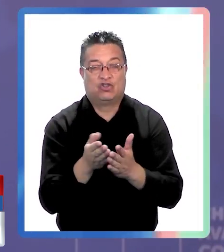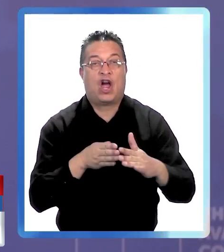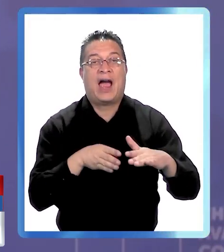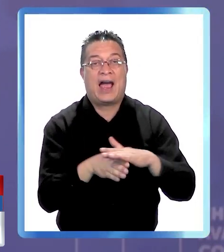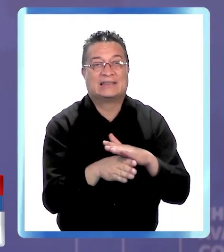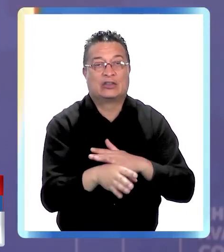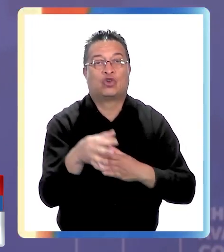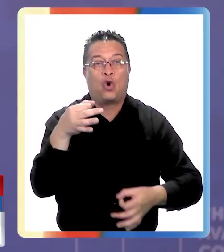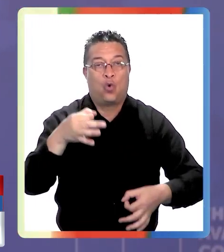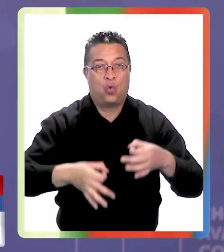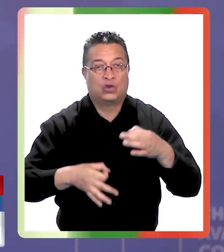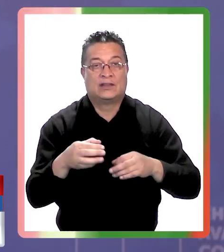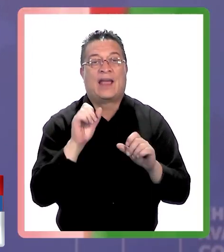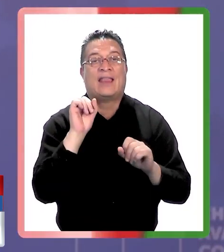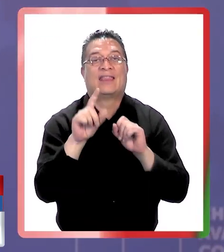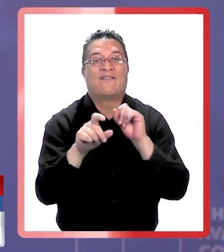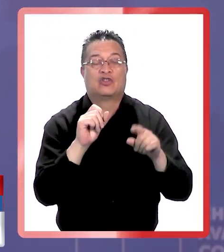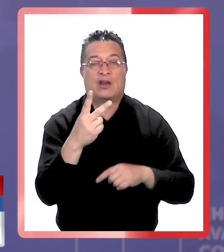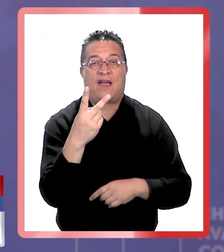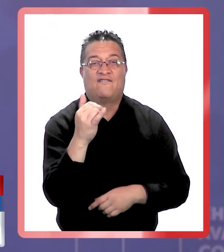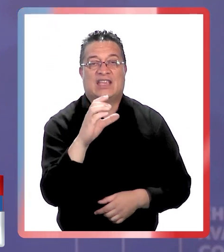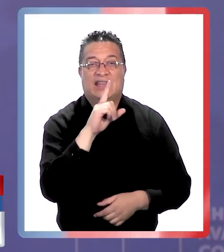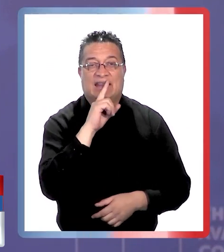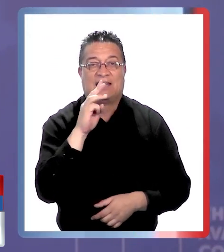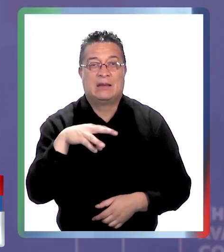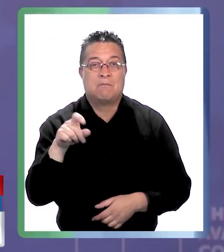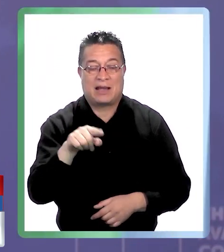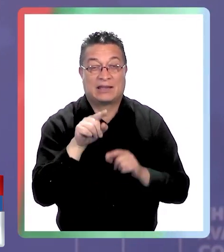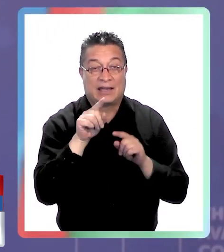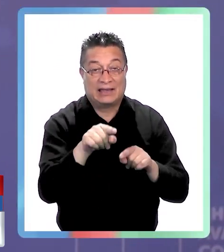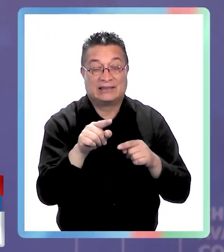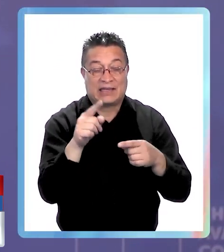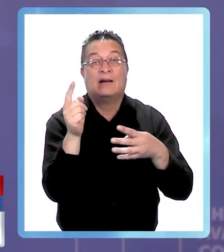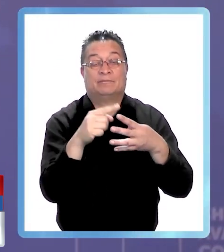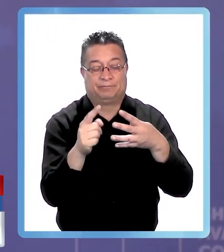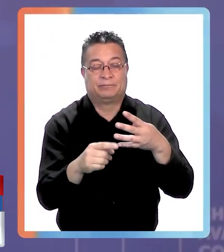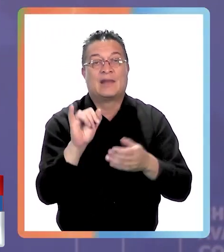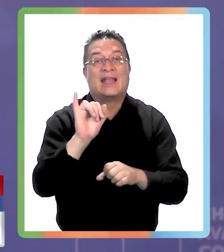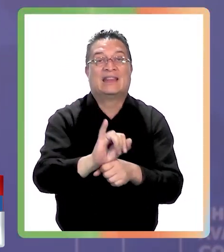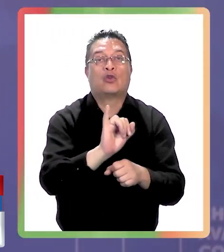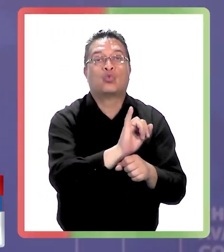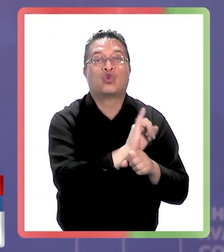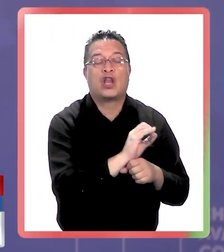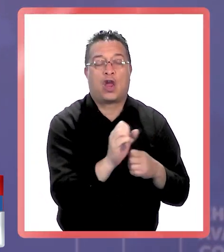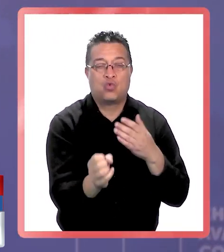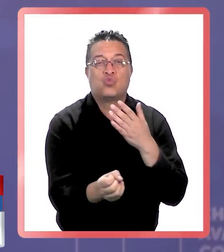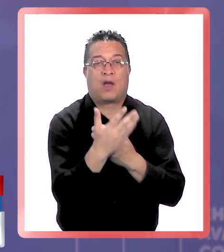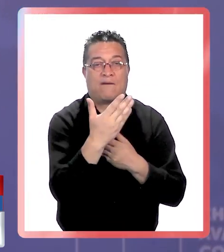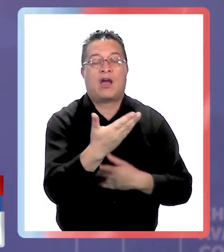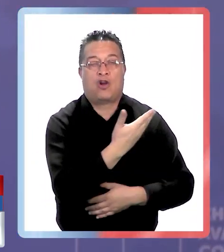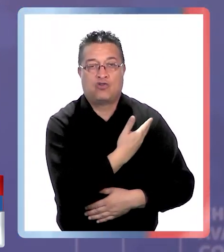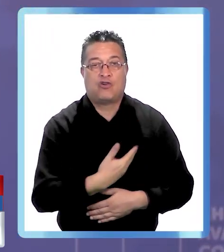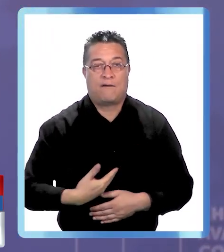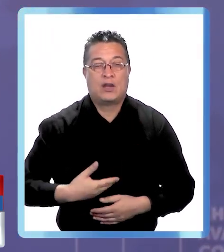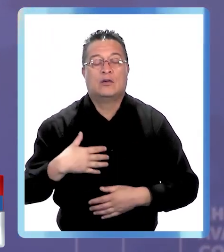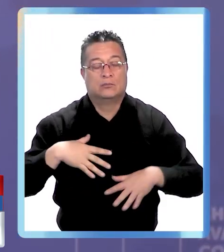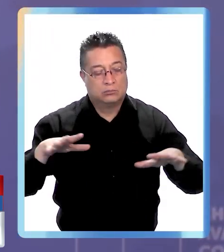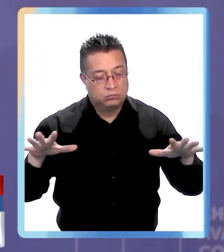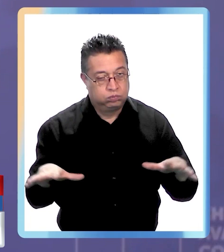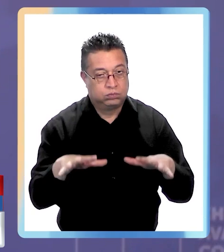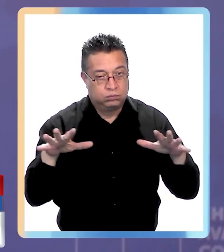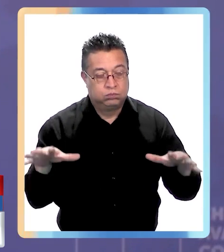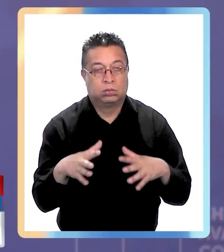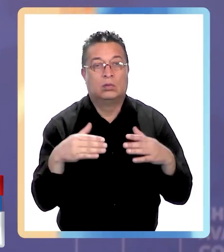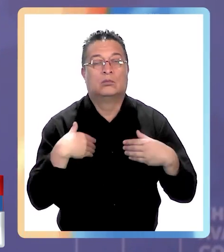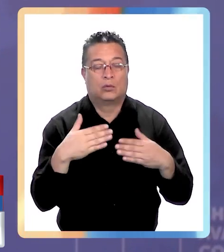de acceso a la justicia y defensoría de las víctimas. Esas son instituciones nuevas que nuestro gobierno está